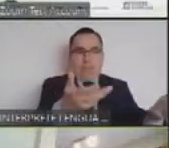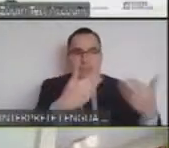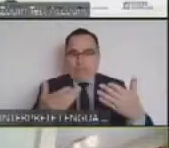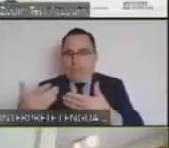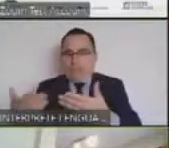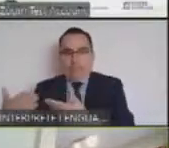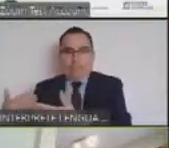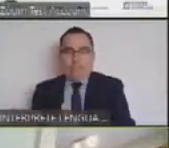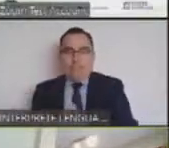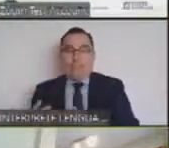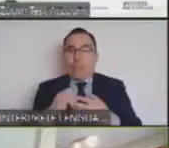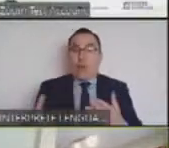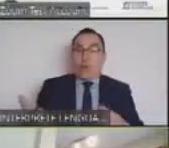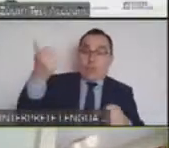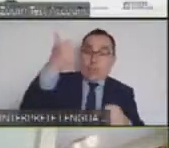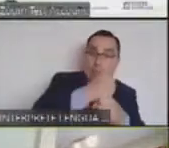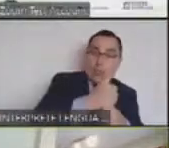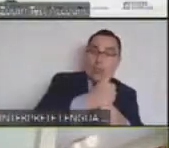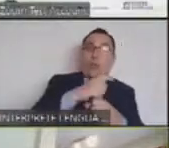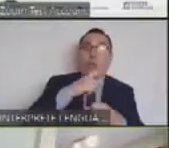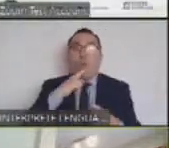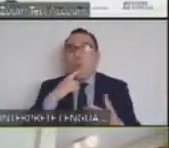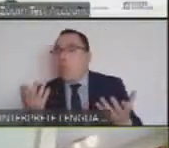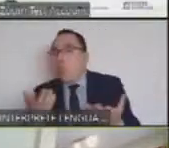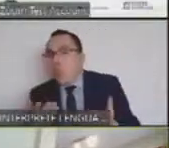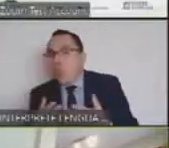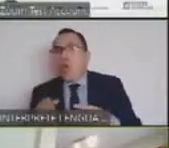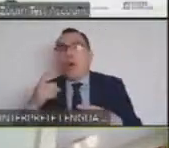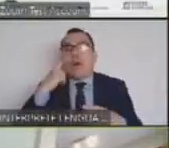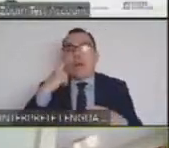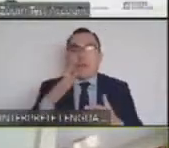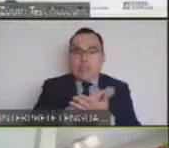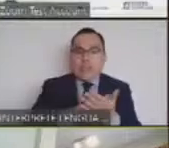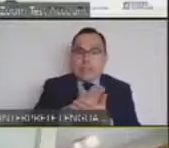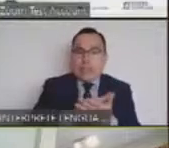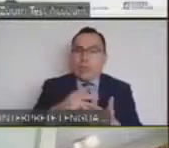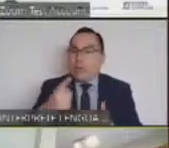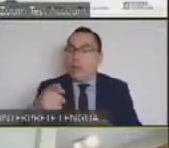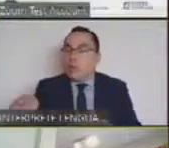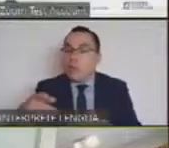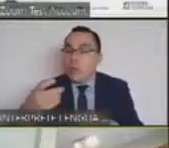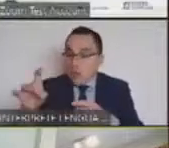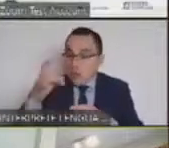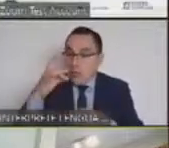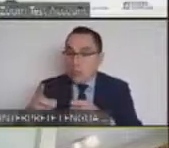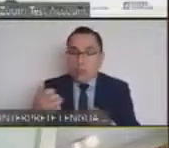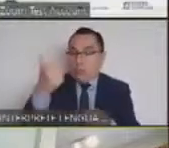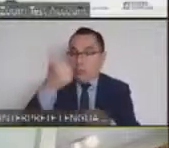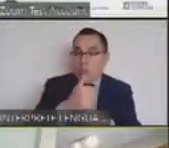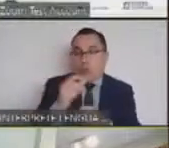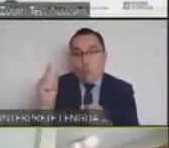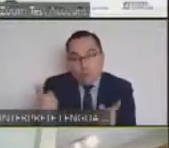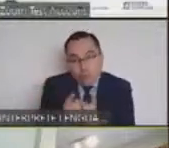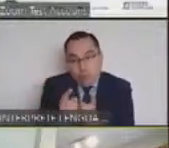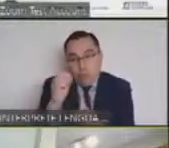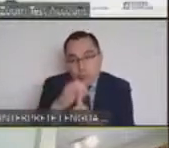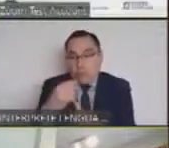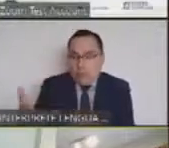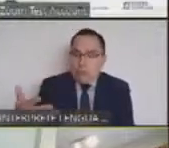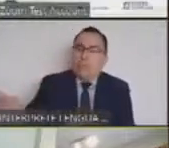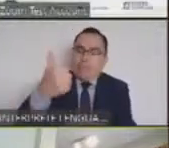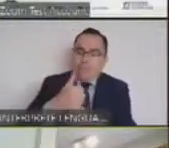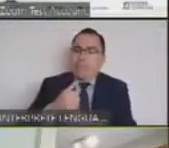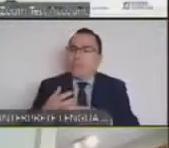reemplazo se encuentra regulado a través de concursos de habilitación y se encuentra implementada